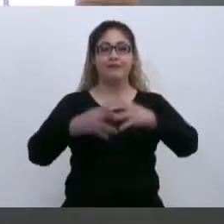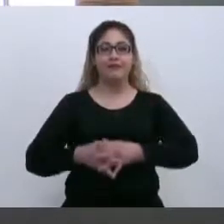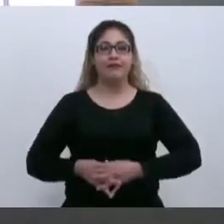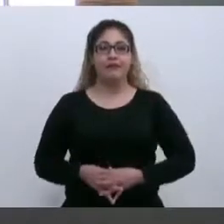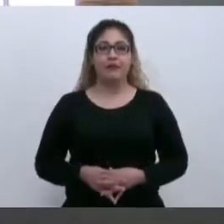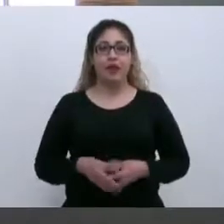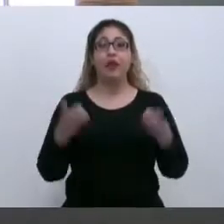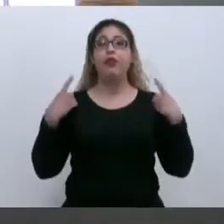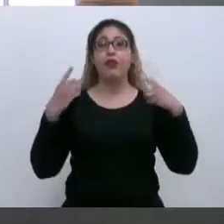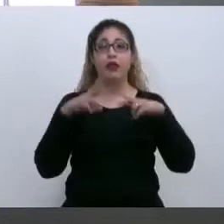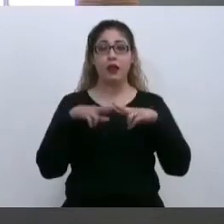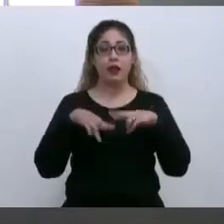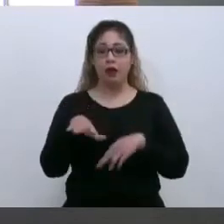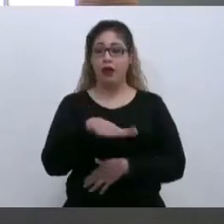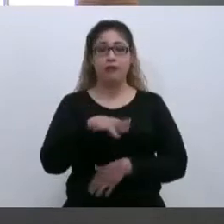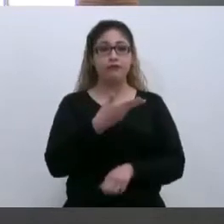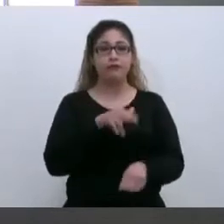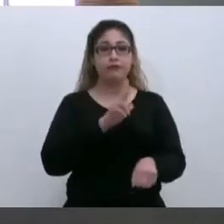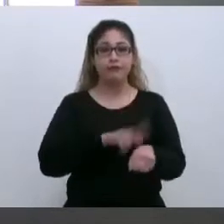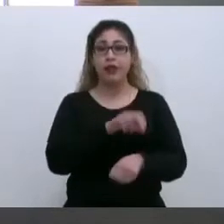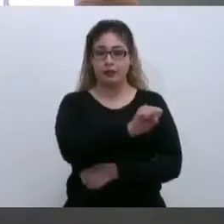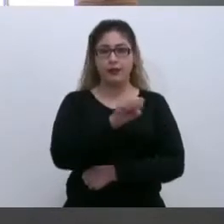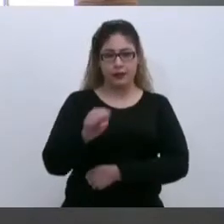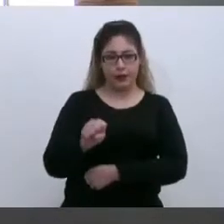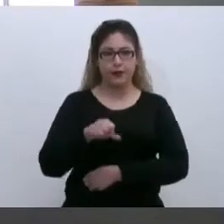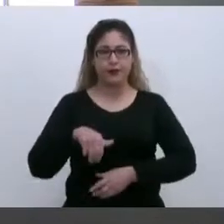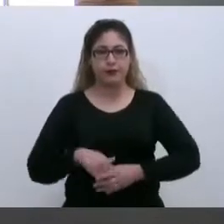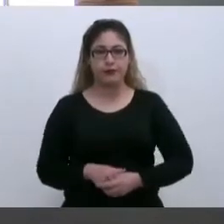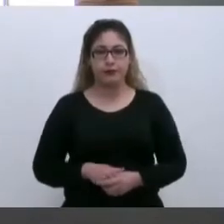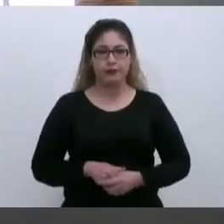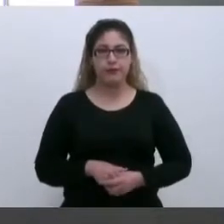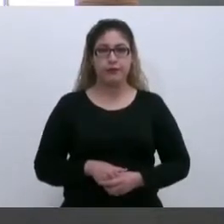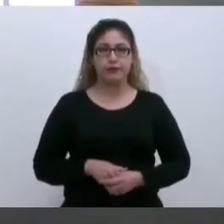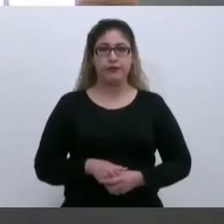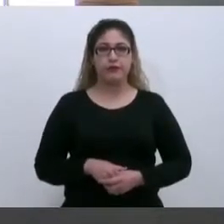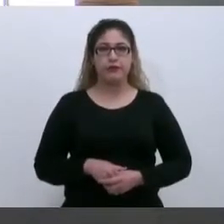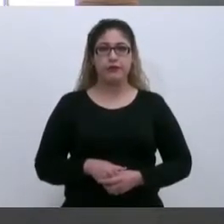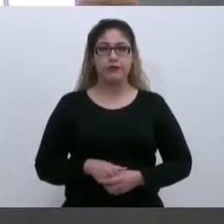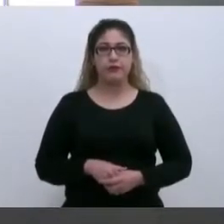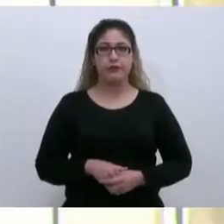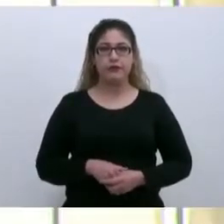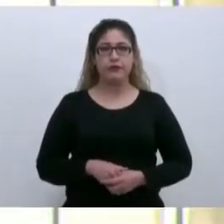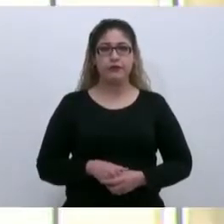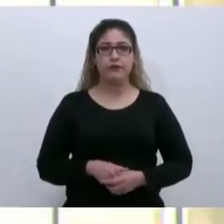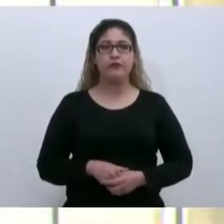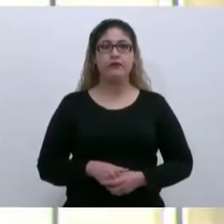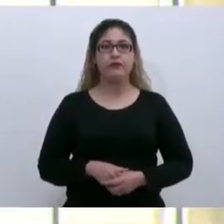El director general del Instituto Mexicano del Seguro Social, Zoé Robledo Aburto.